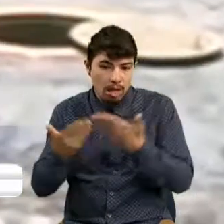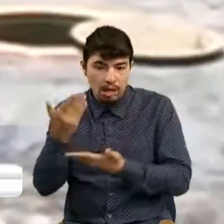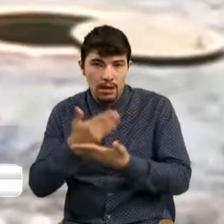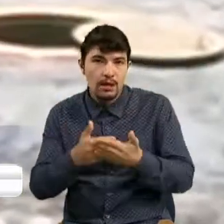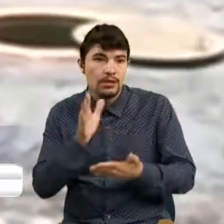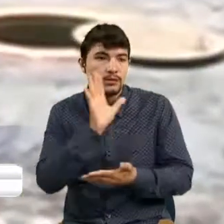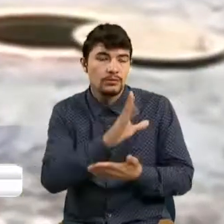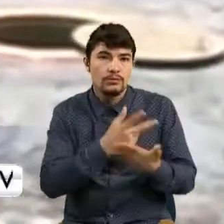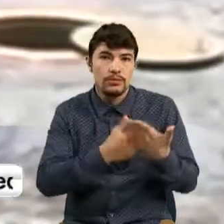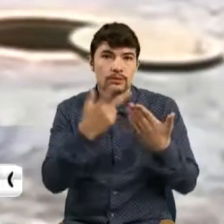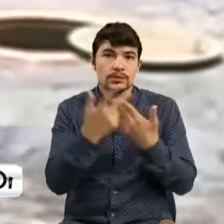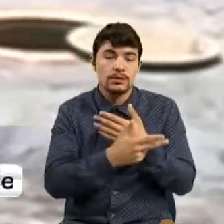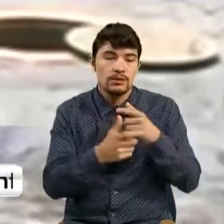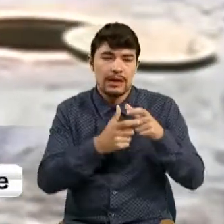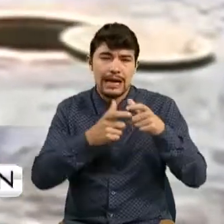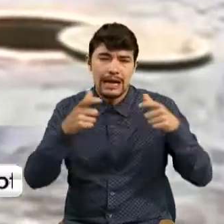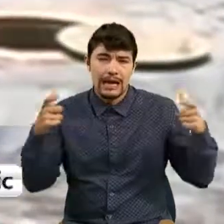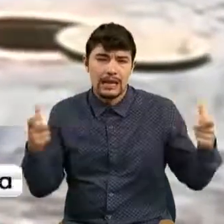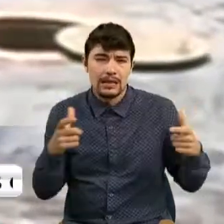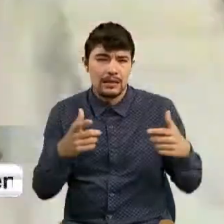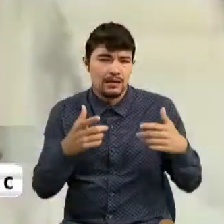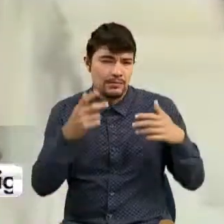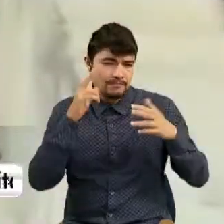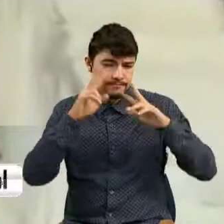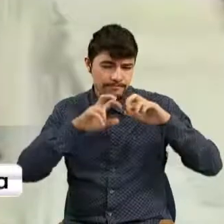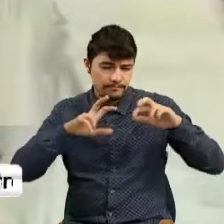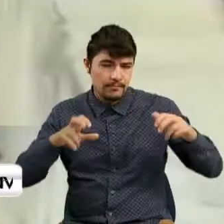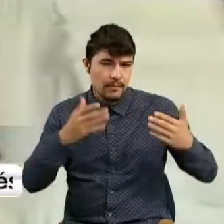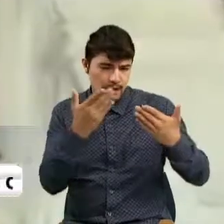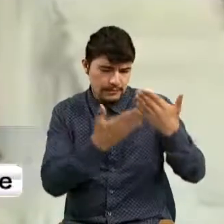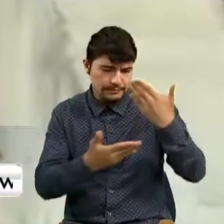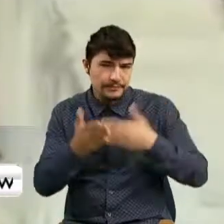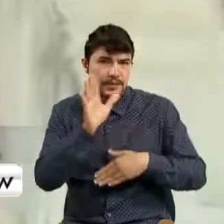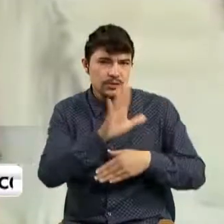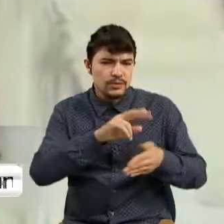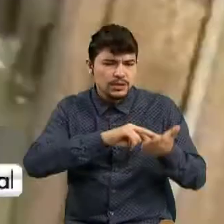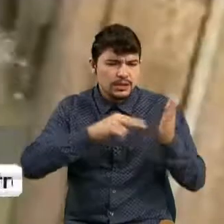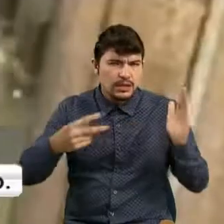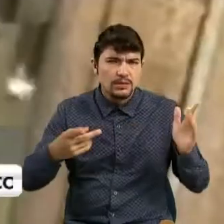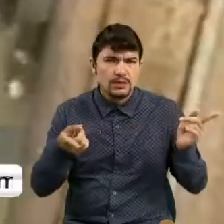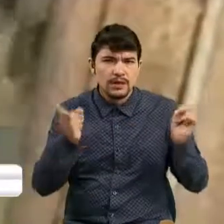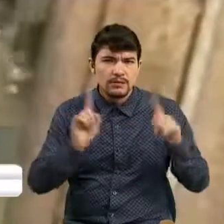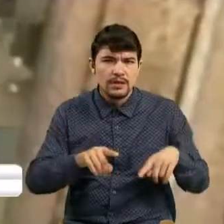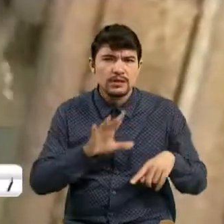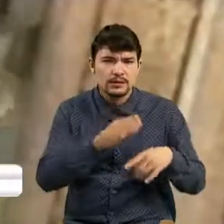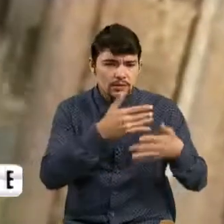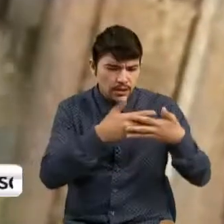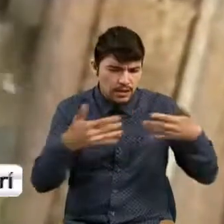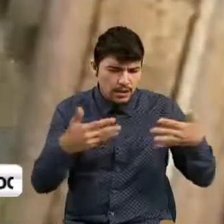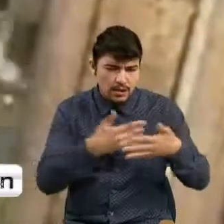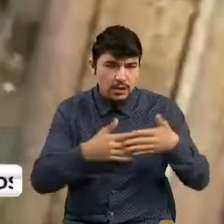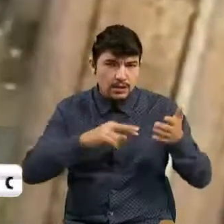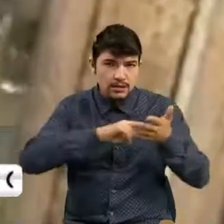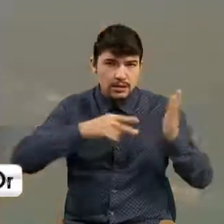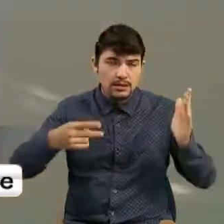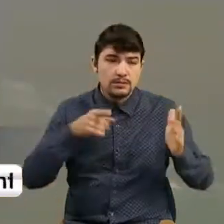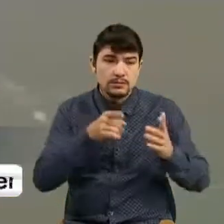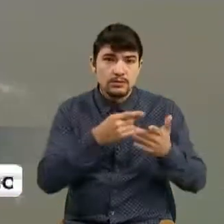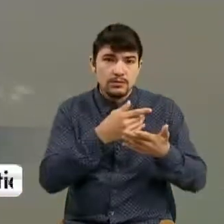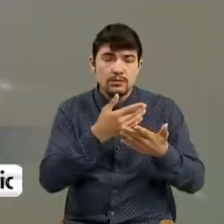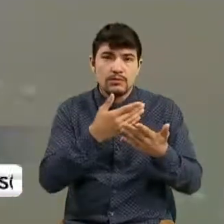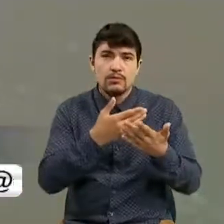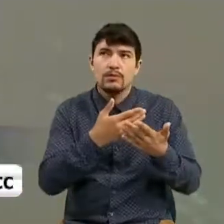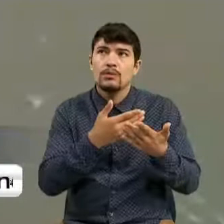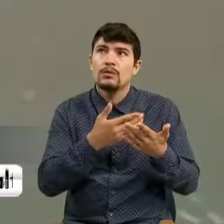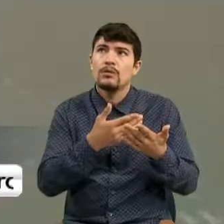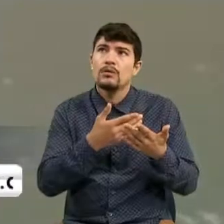es demasiado grande, demasiado amplio en los aspectos técnicos, en su contenido técnico. Es un proyecto que tiene casi 1000